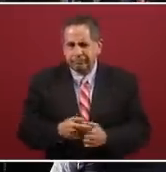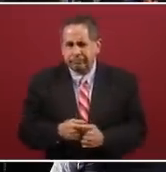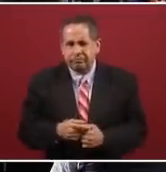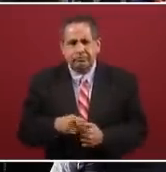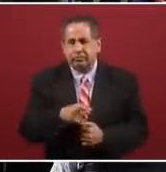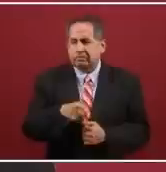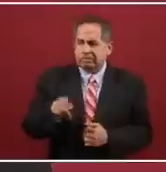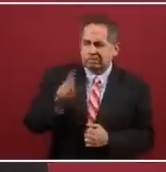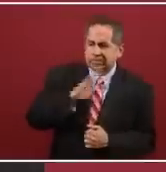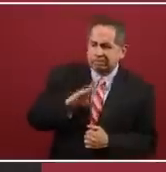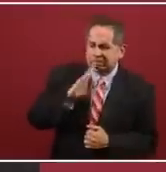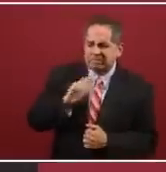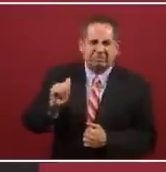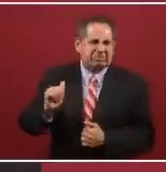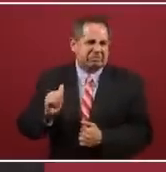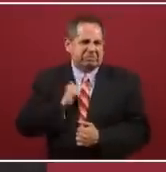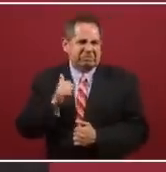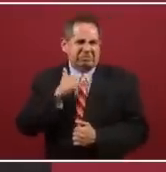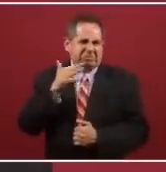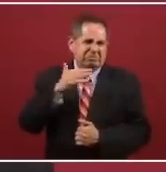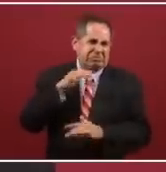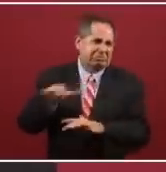ganancia de corruptores,